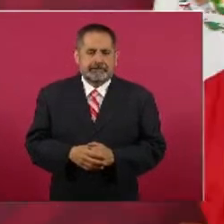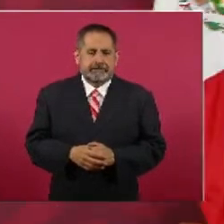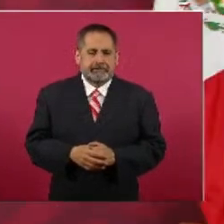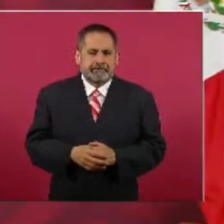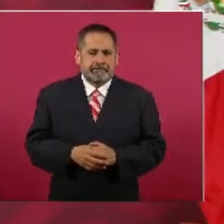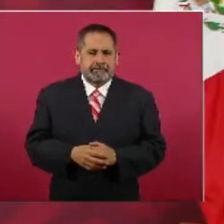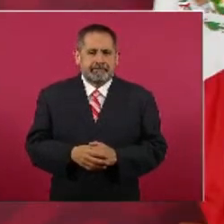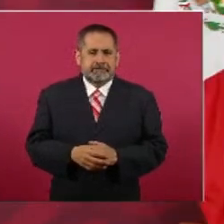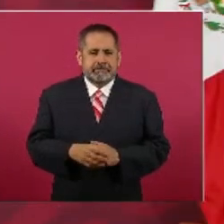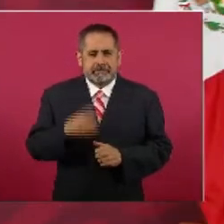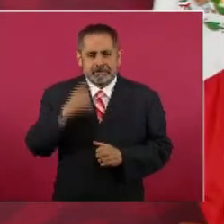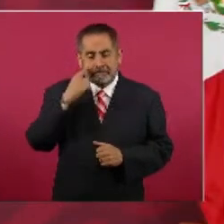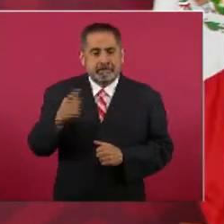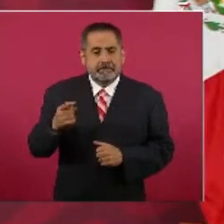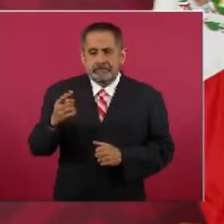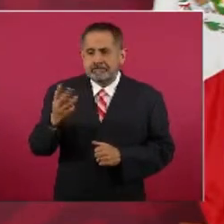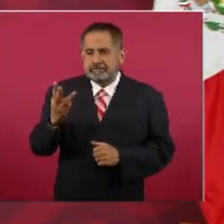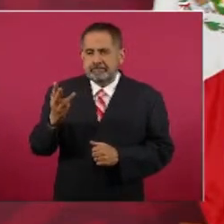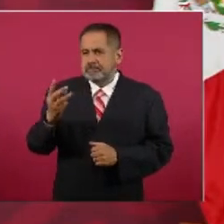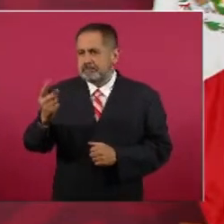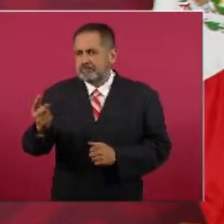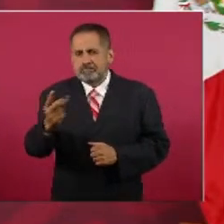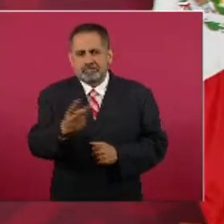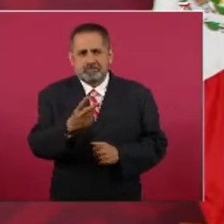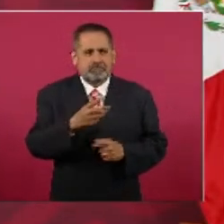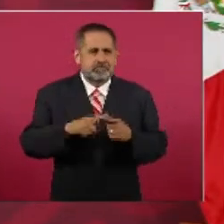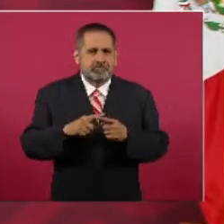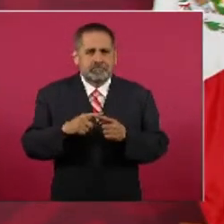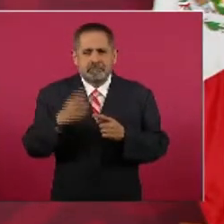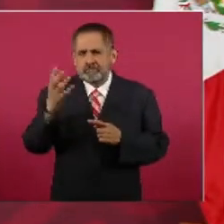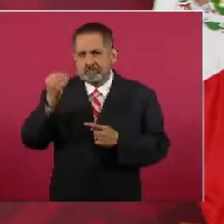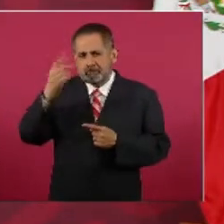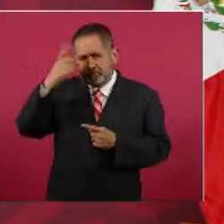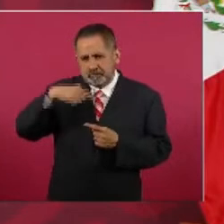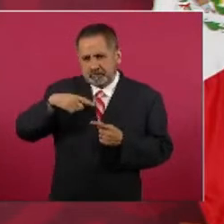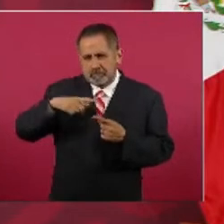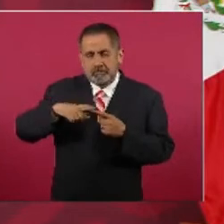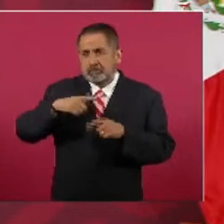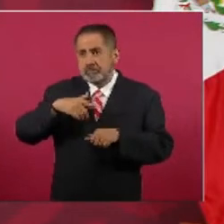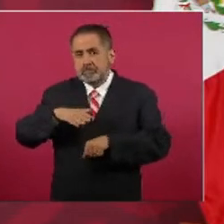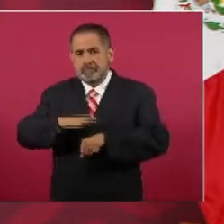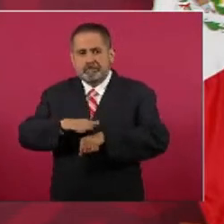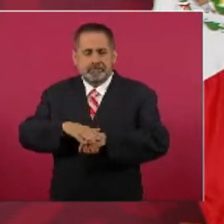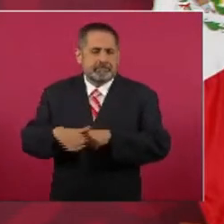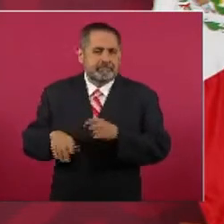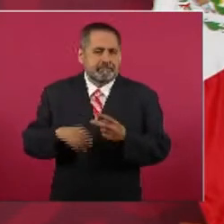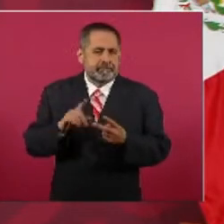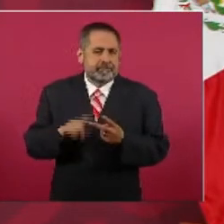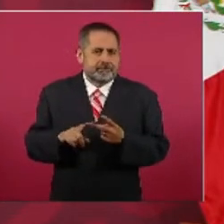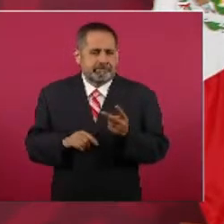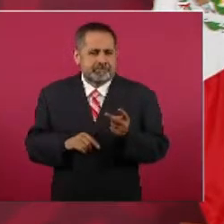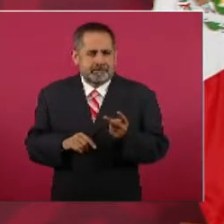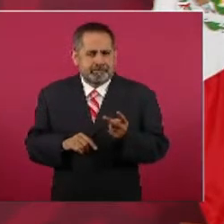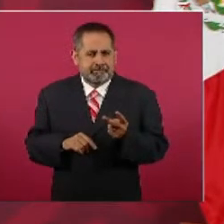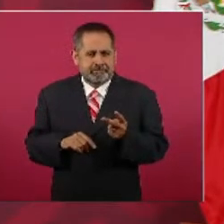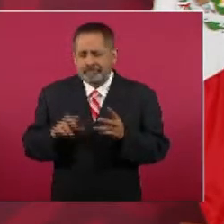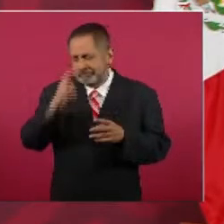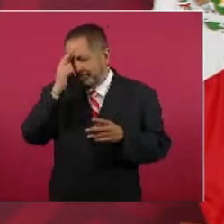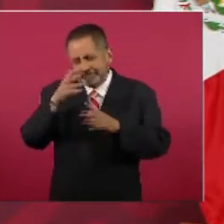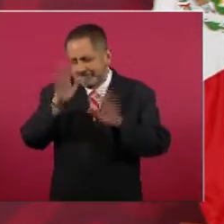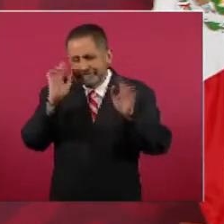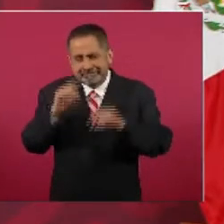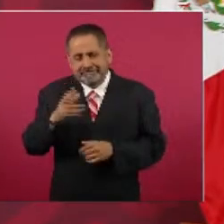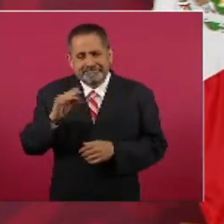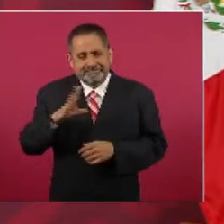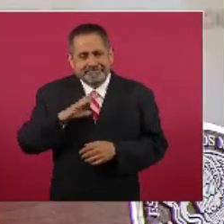tres señales a las nueve de la noche la primera 12